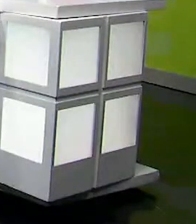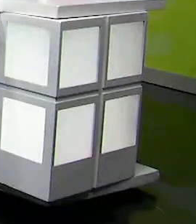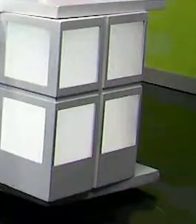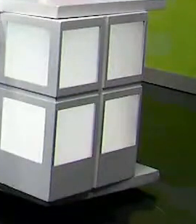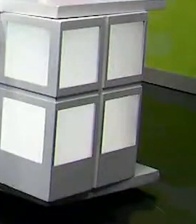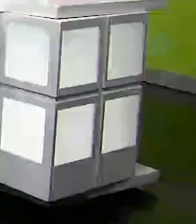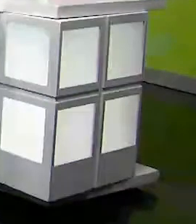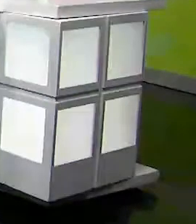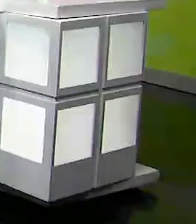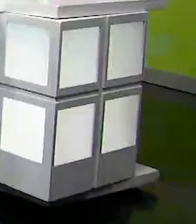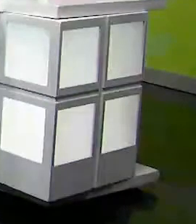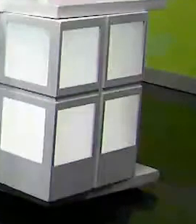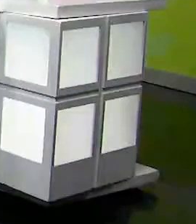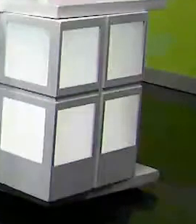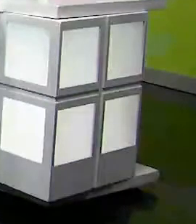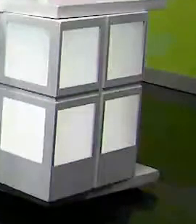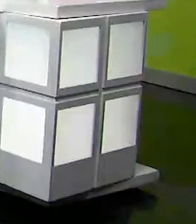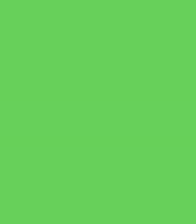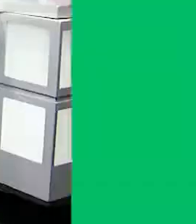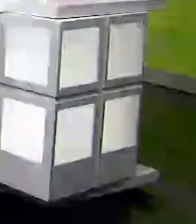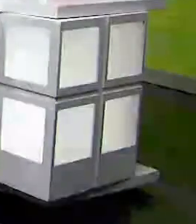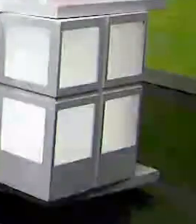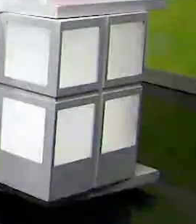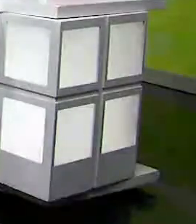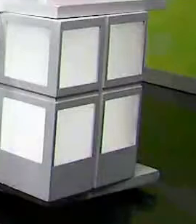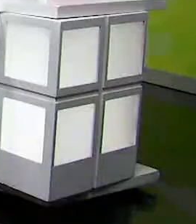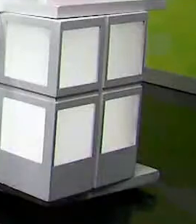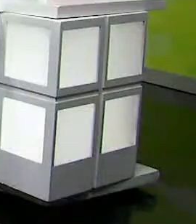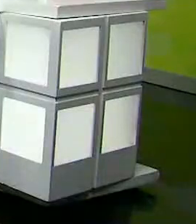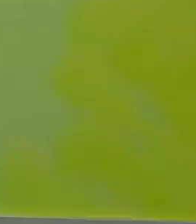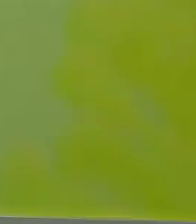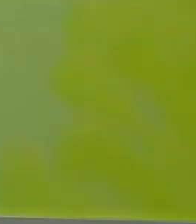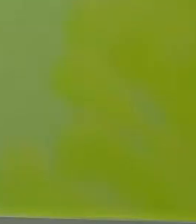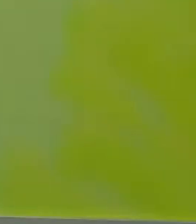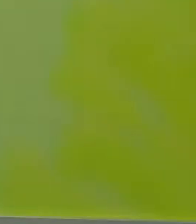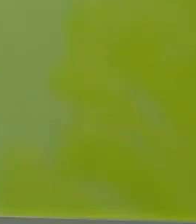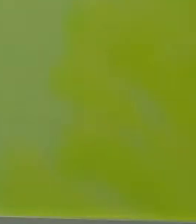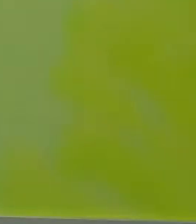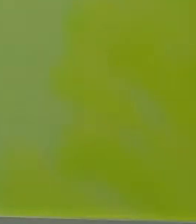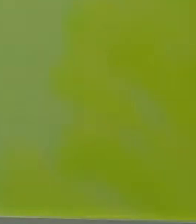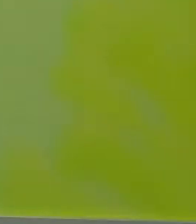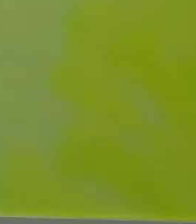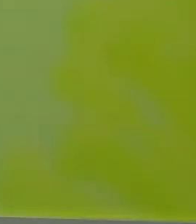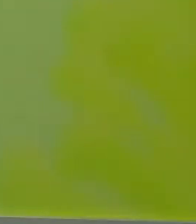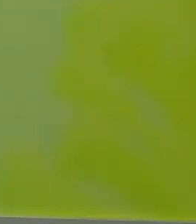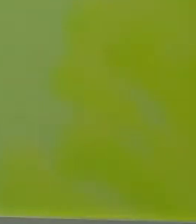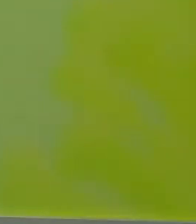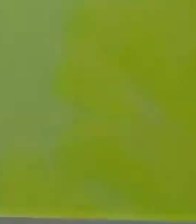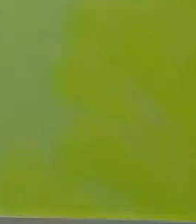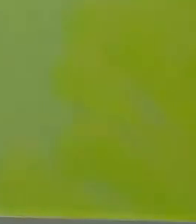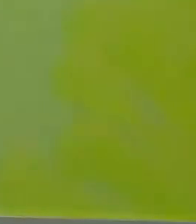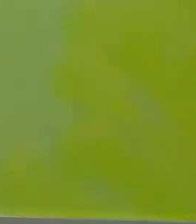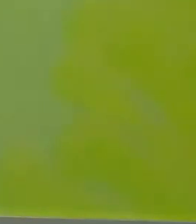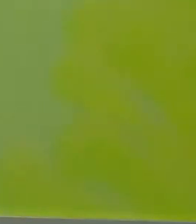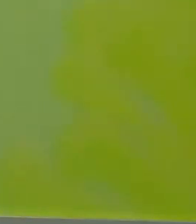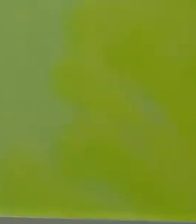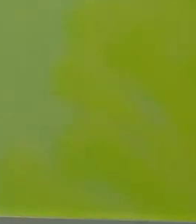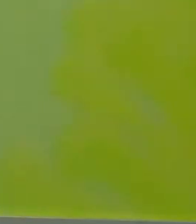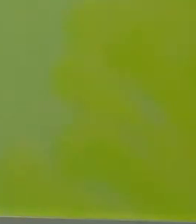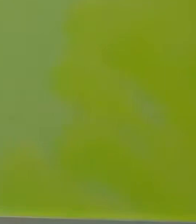hombre desarrolla cáncer de próstata. De la mayoría de los tipos de cáncer son hereditarios o por alguna mutación de